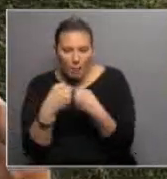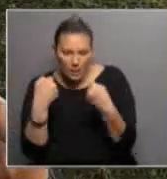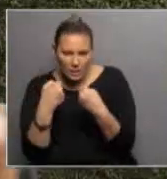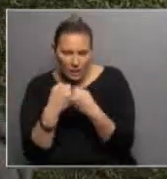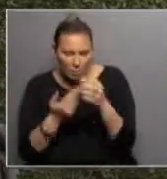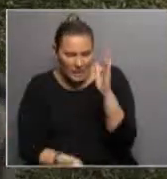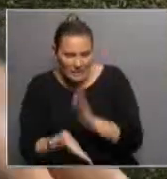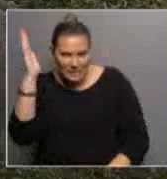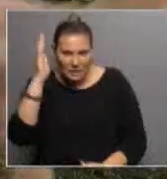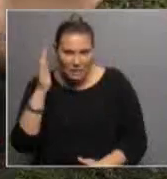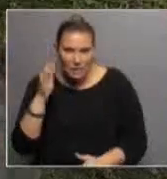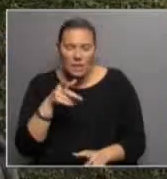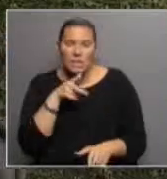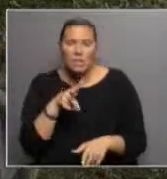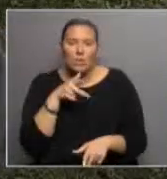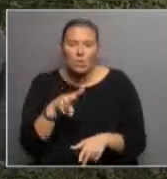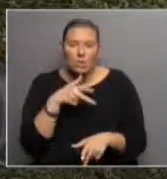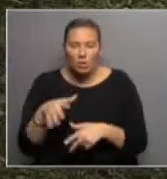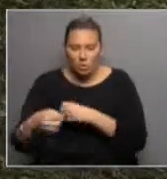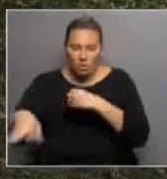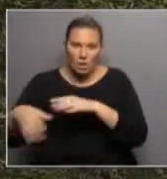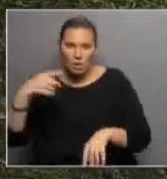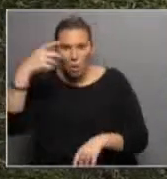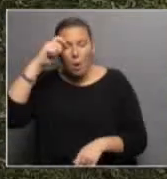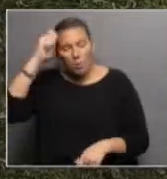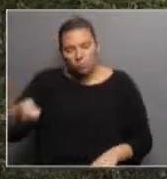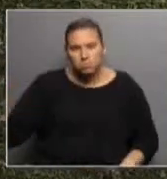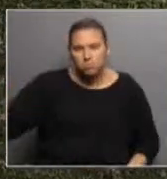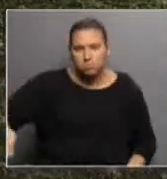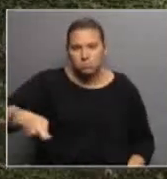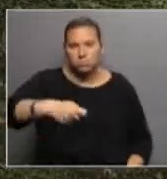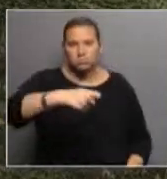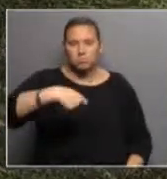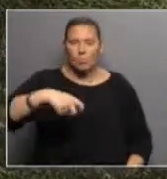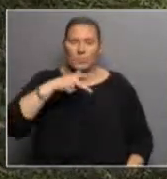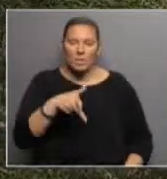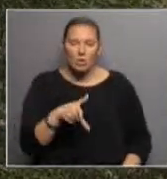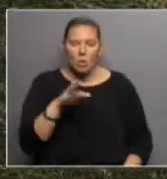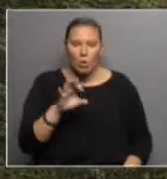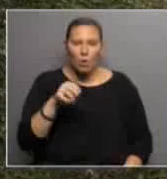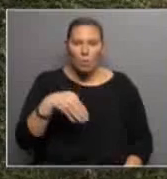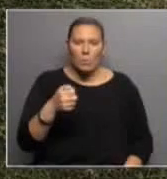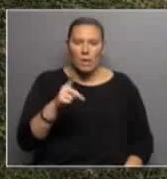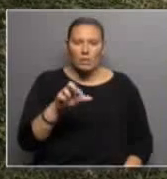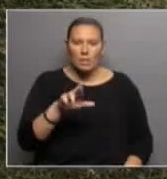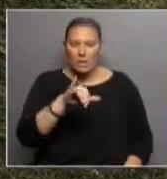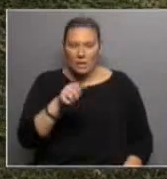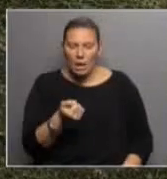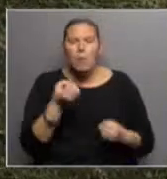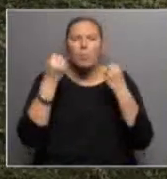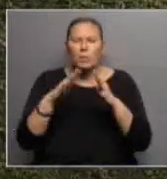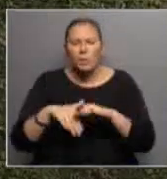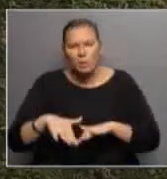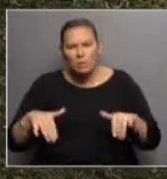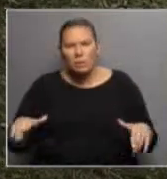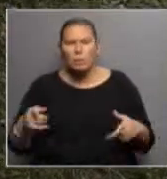que lo sacó, y los hijitos estos quedaron tirados. Mi papá sacó el sombrero y lo juntó en el sombrero. Entonces yo pienso siempre, ¿Por qué los